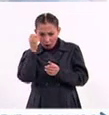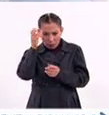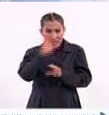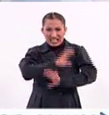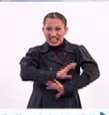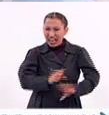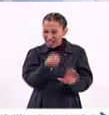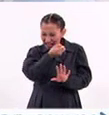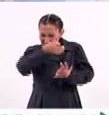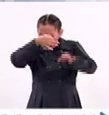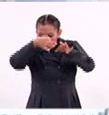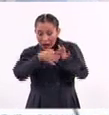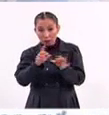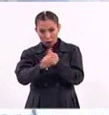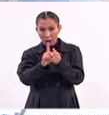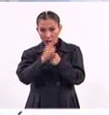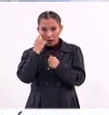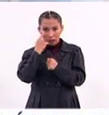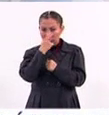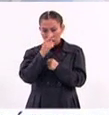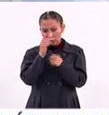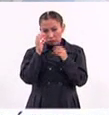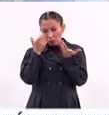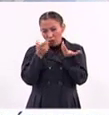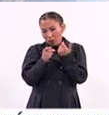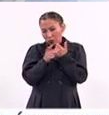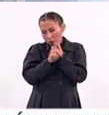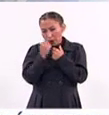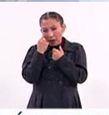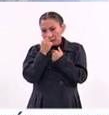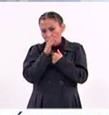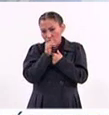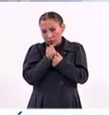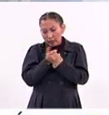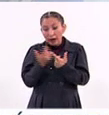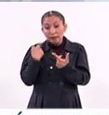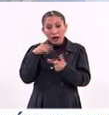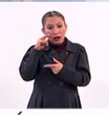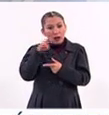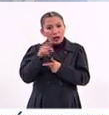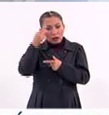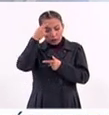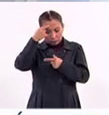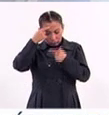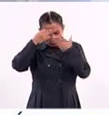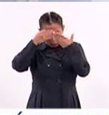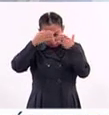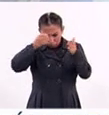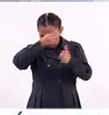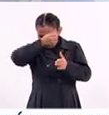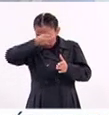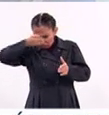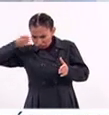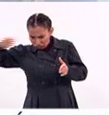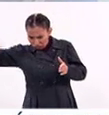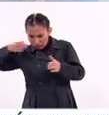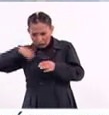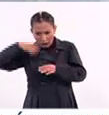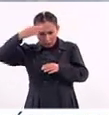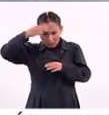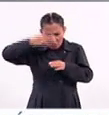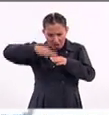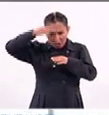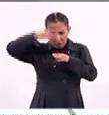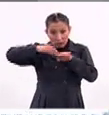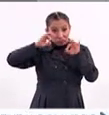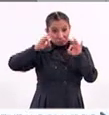palabra, y eso que tiene problemas de vista. Sí. Y no puedes creer que tenga esa mente tan lúcida y sobre